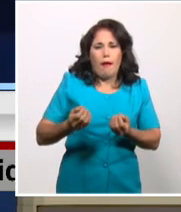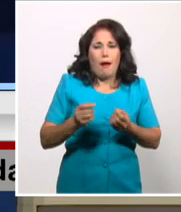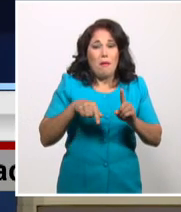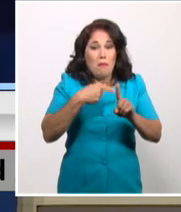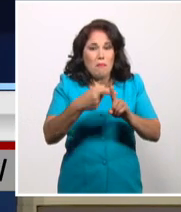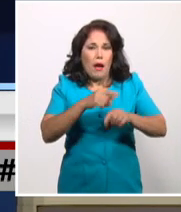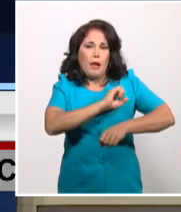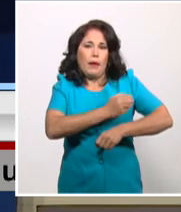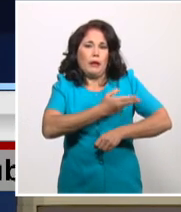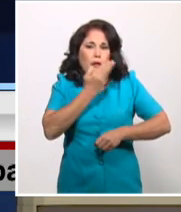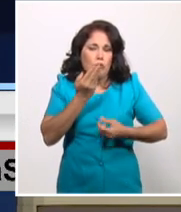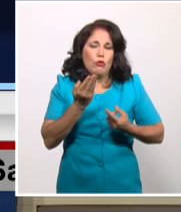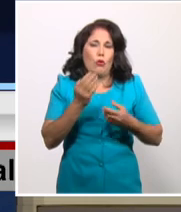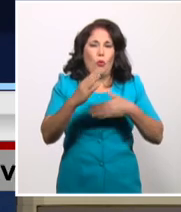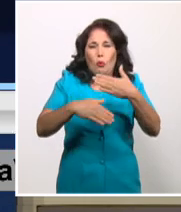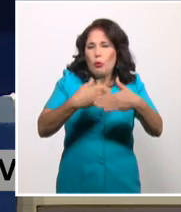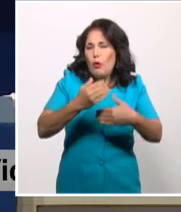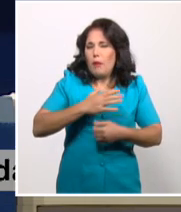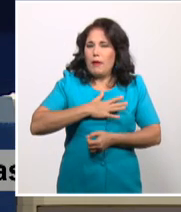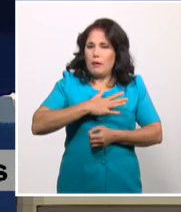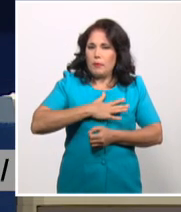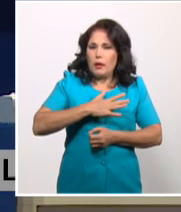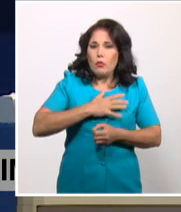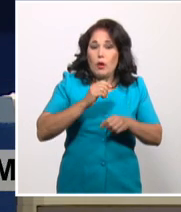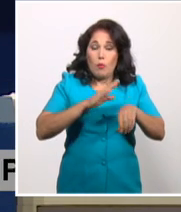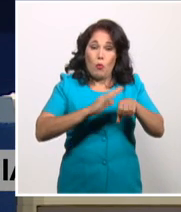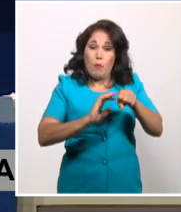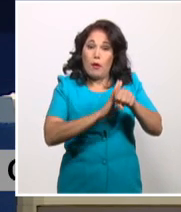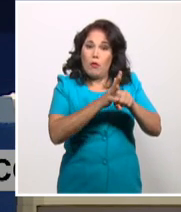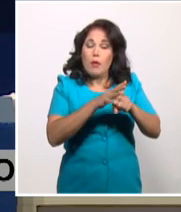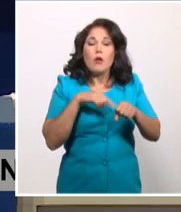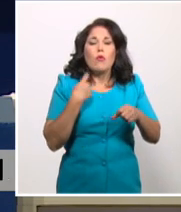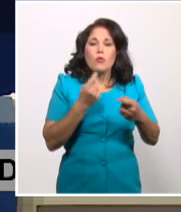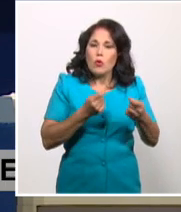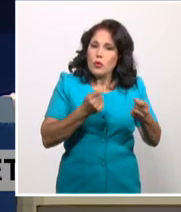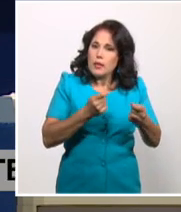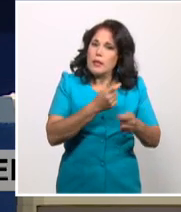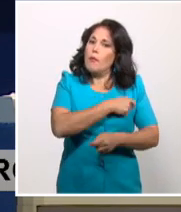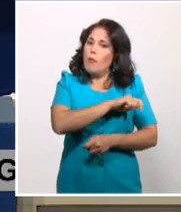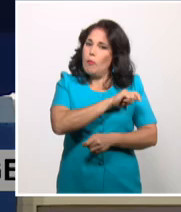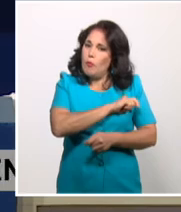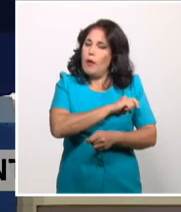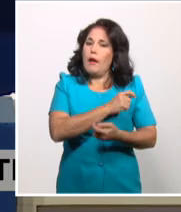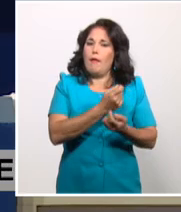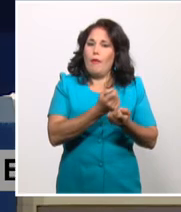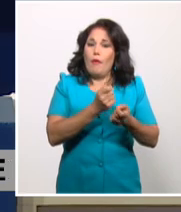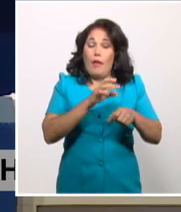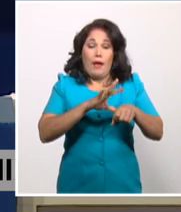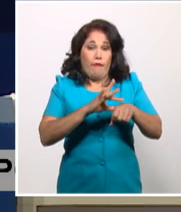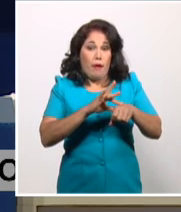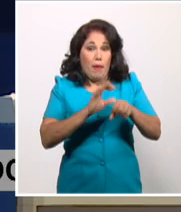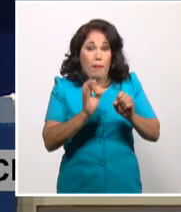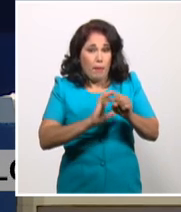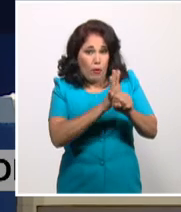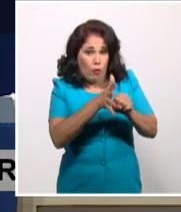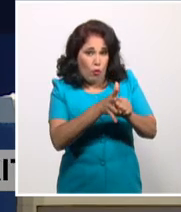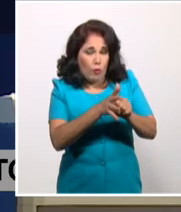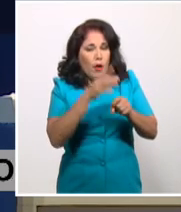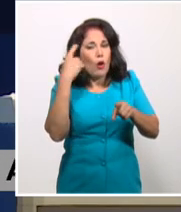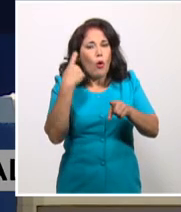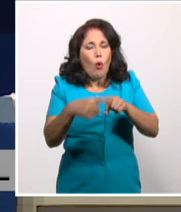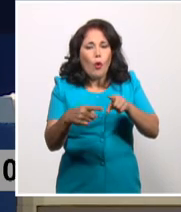que manifestaciones respiratorias, que por eso insistimos con la población, porque siempre identificamos esta enfermedad con las